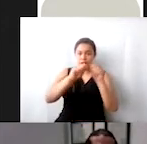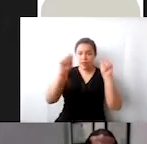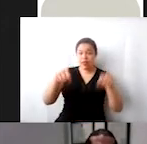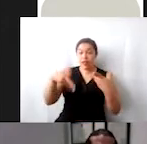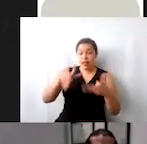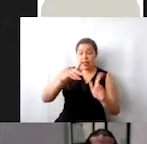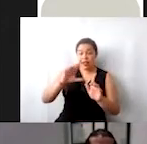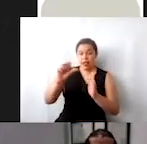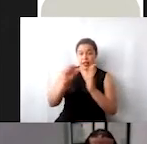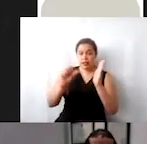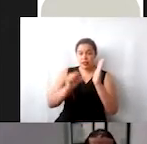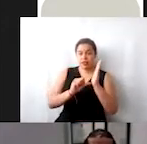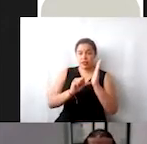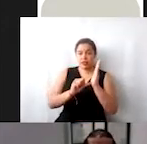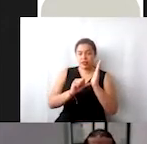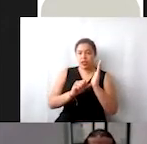artículo viola